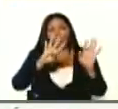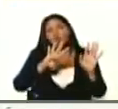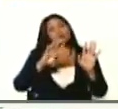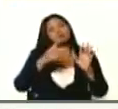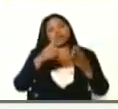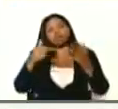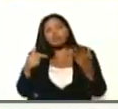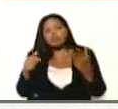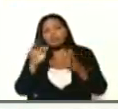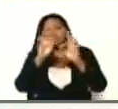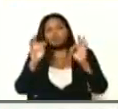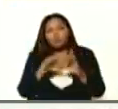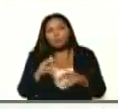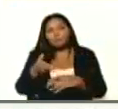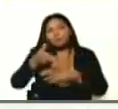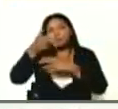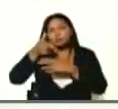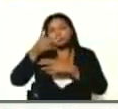9 granadas,